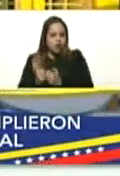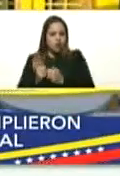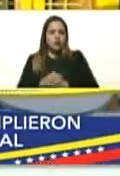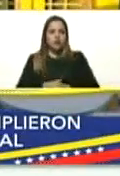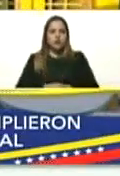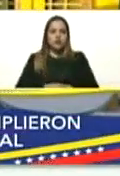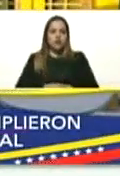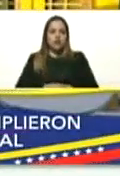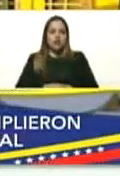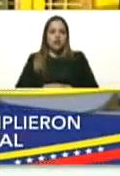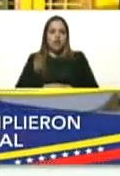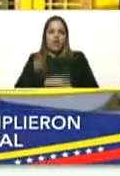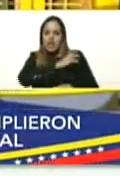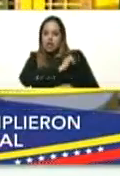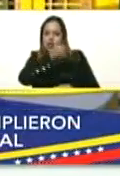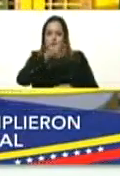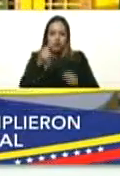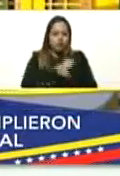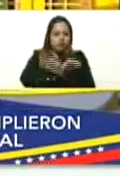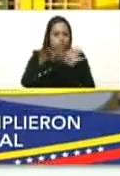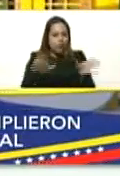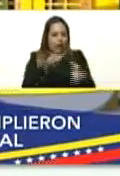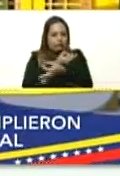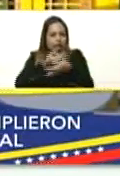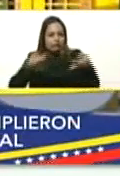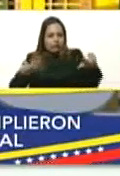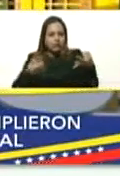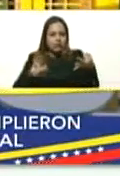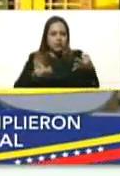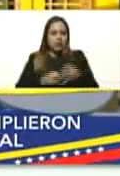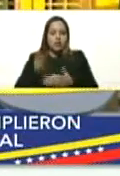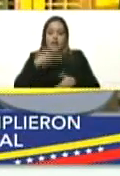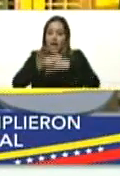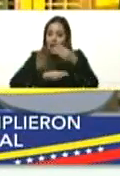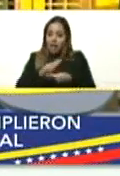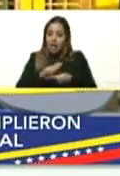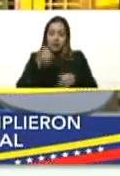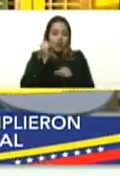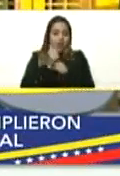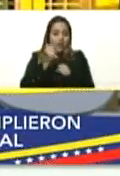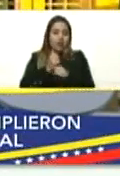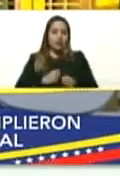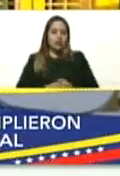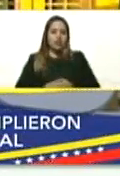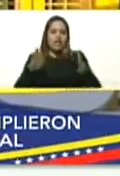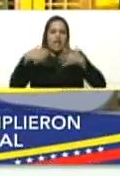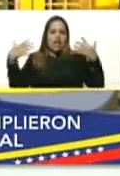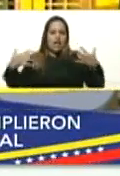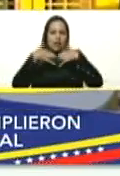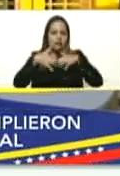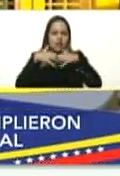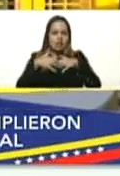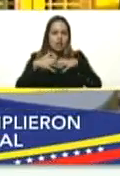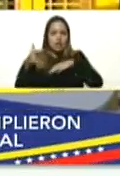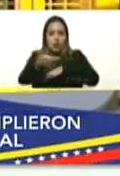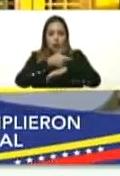de dirección eficaz, eficiente, productiva de las grandes empresas del